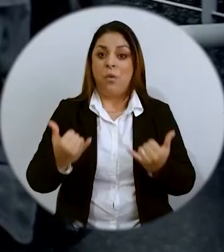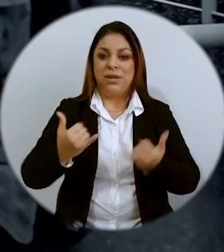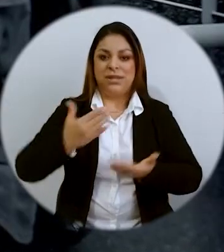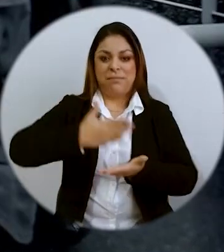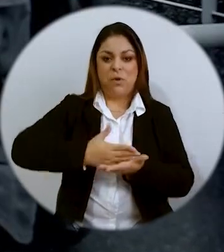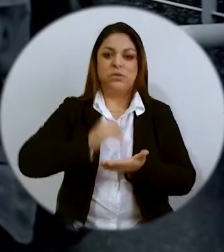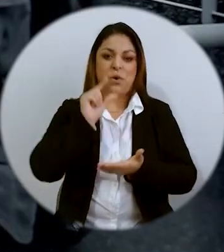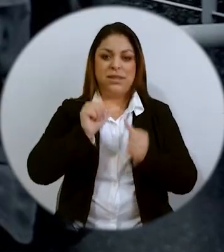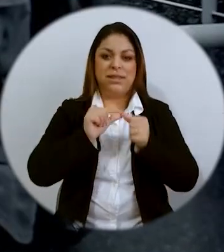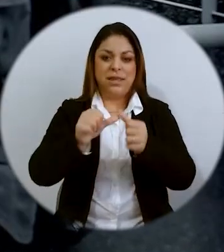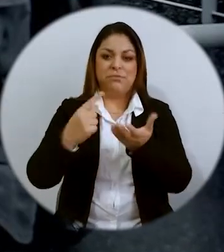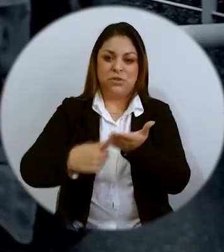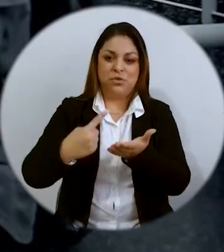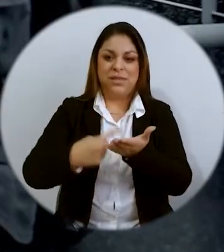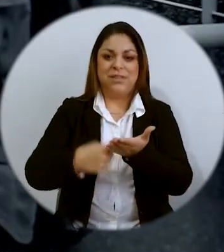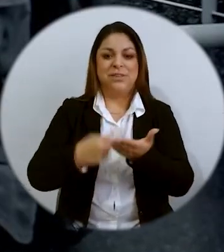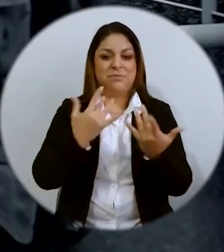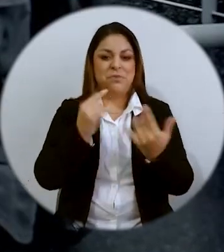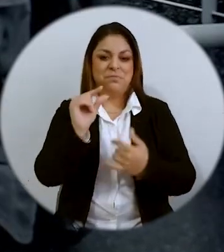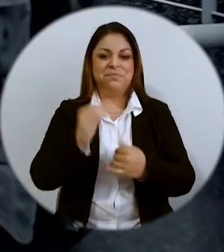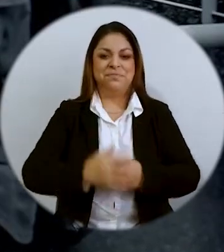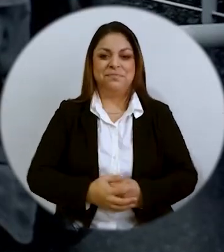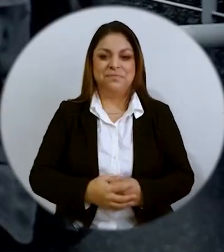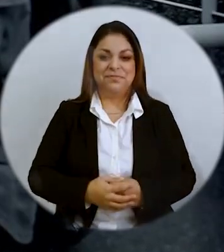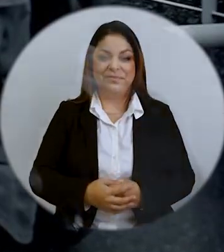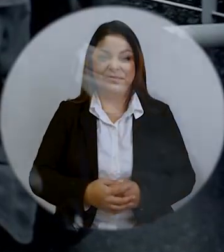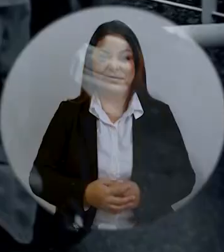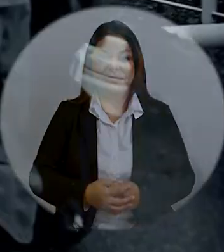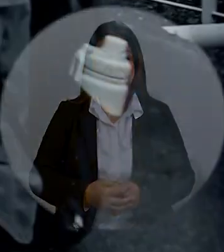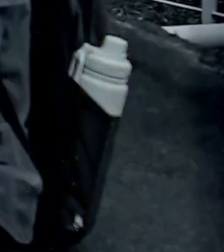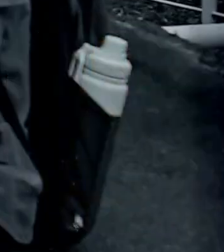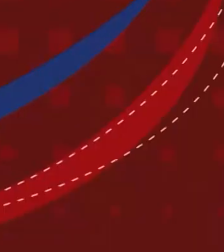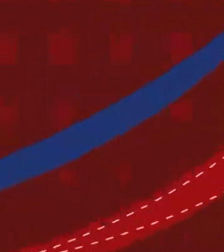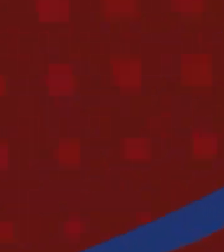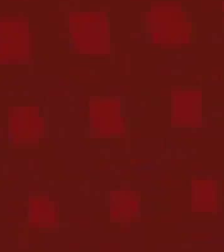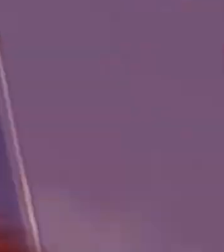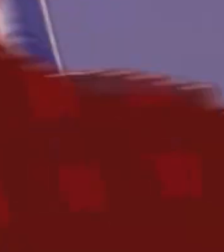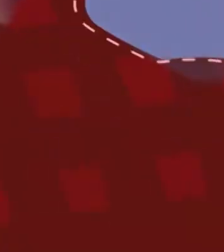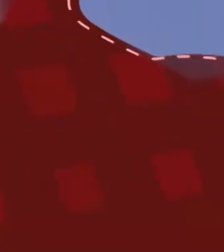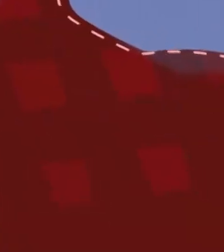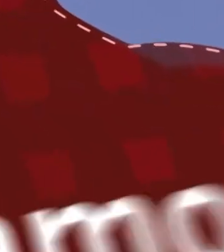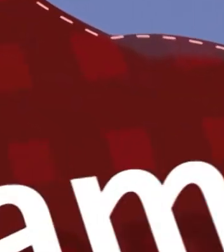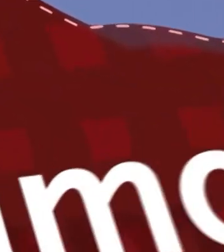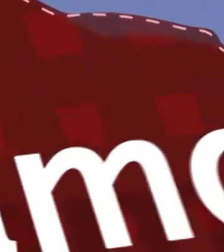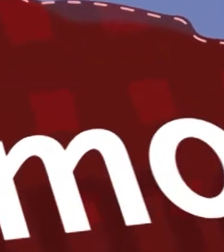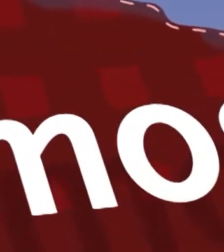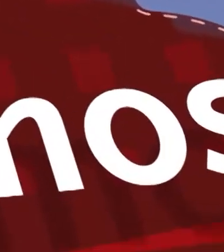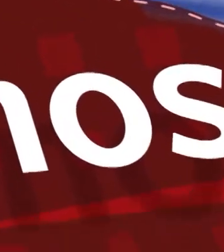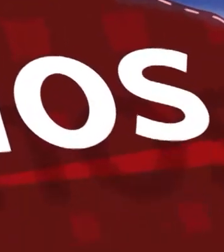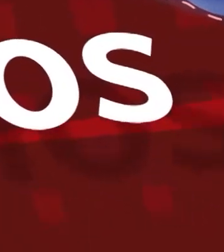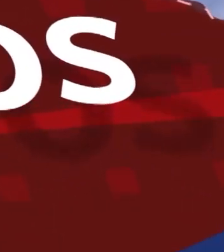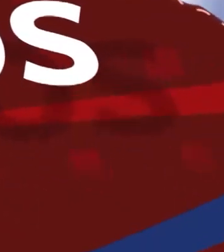mundo en general. Vamos a ir a una pausa, pero ya volvemos con este tema aquí en Una Mirada. Quédese con nosotros.